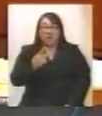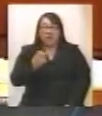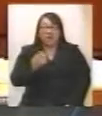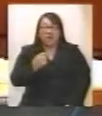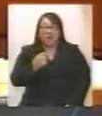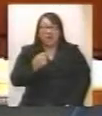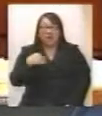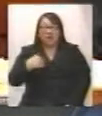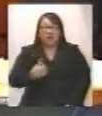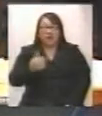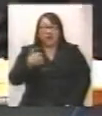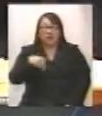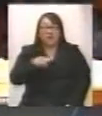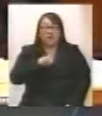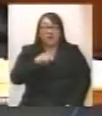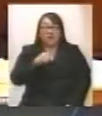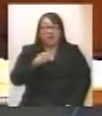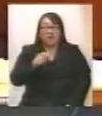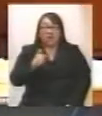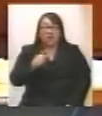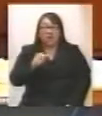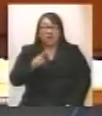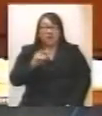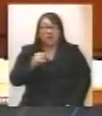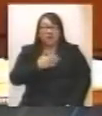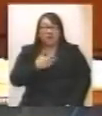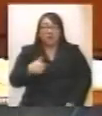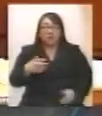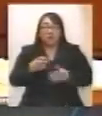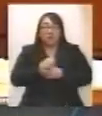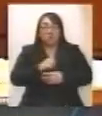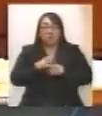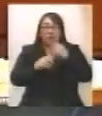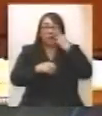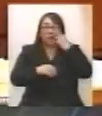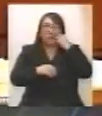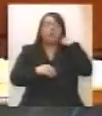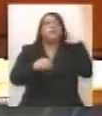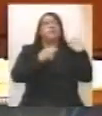Agradecemos a la señora Ana Jara Velásquez, Presidenta del Consejo de Ministros, por su exposición.